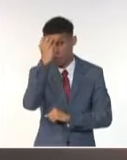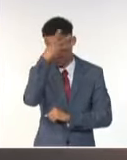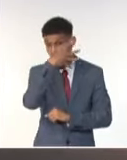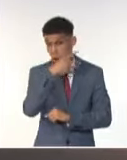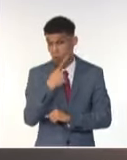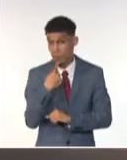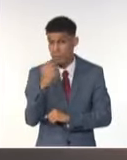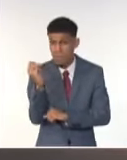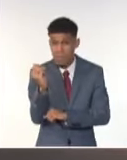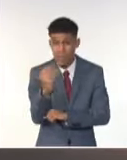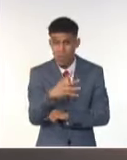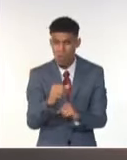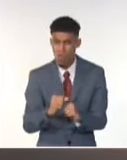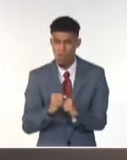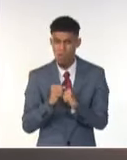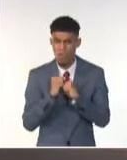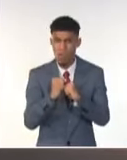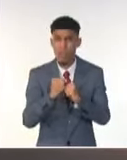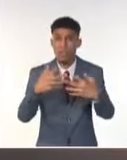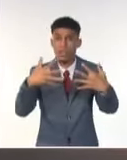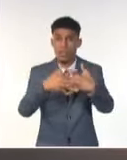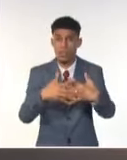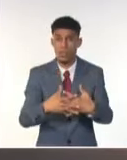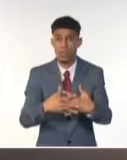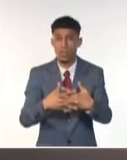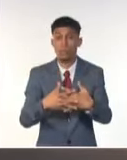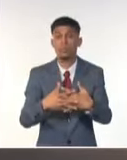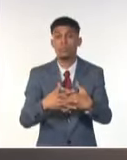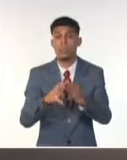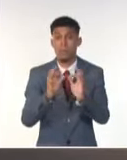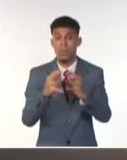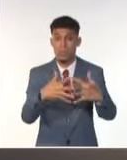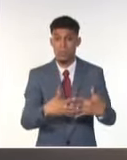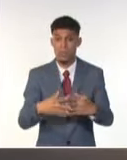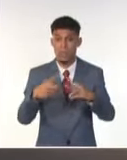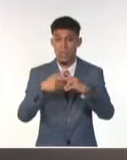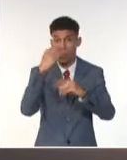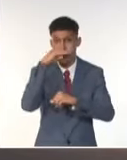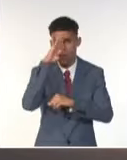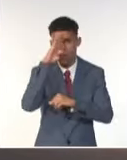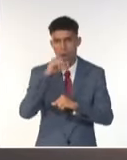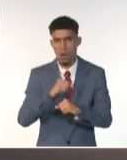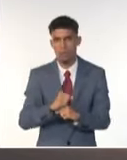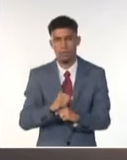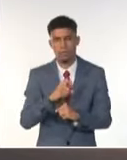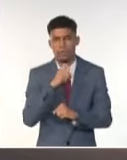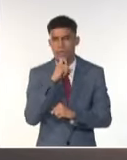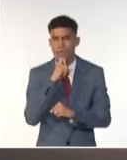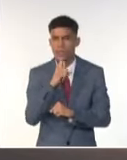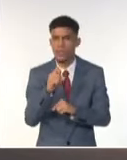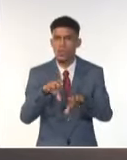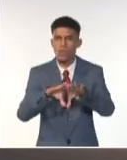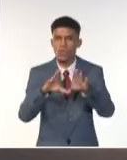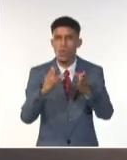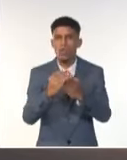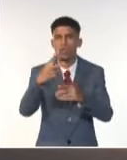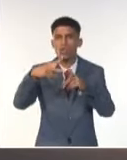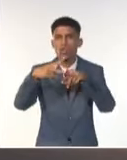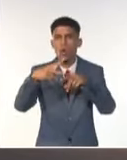mentiroso compulsivo, que las relaciones entre Estados Unidos y Cuba están ahora mismo soportadas sobre la base de dos grandes